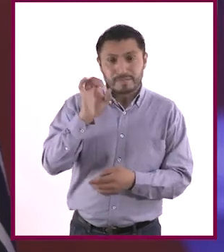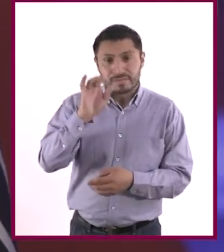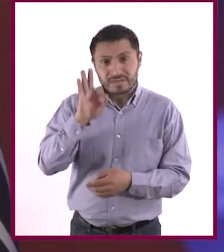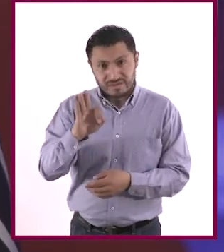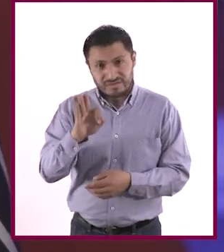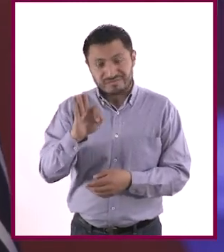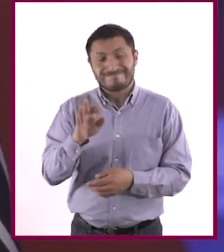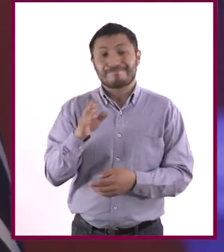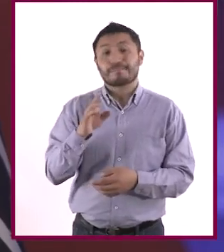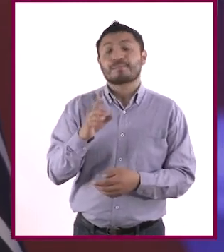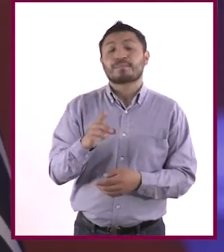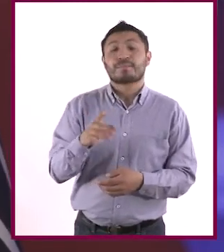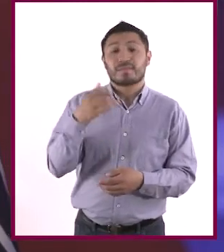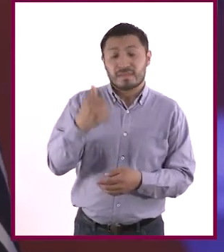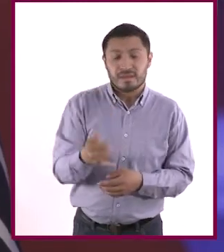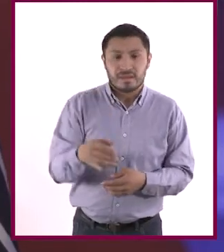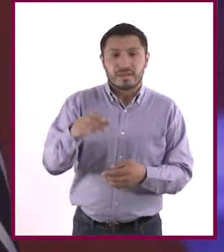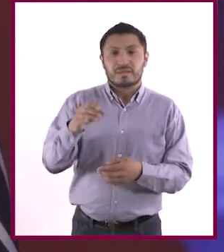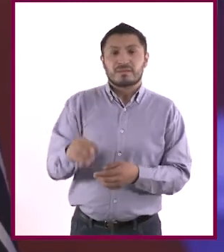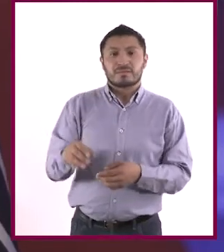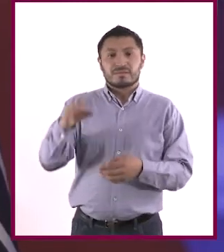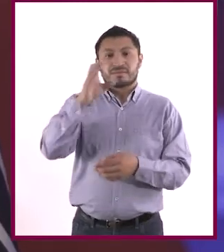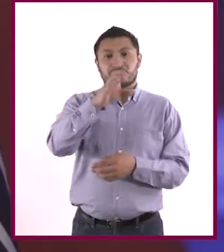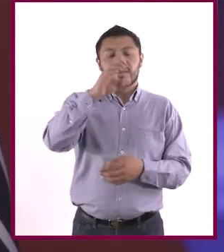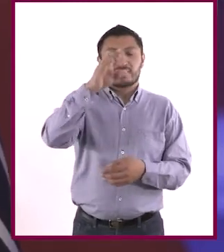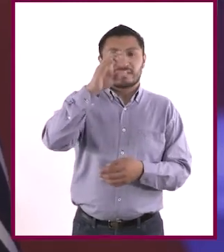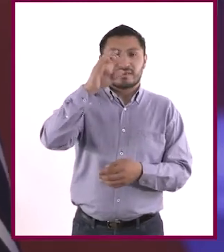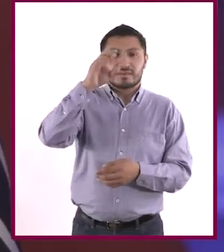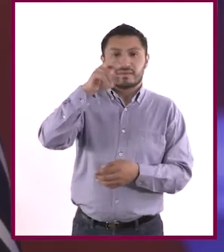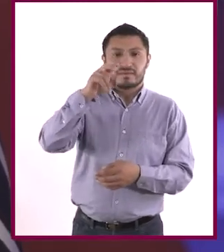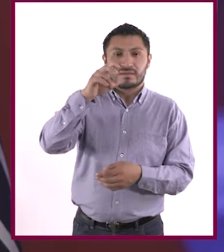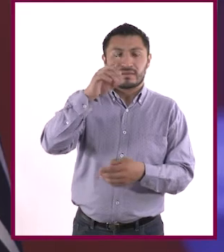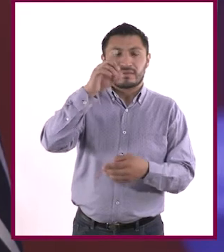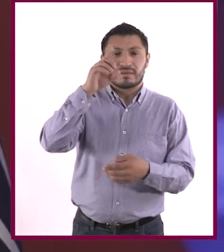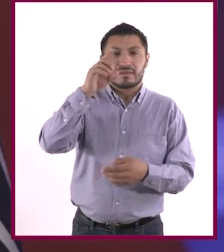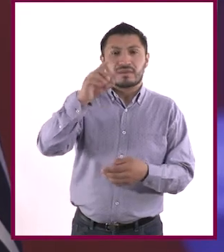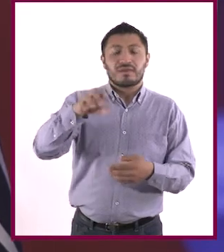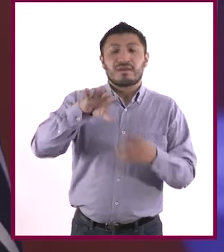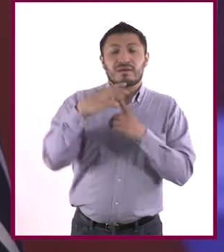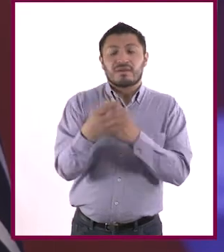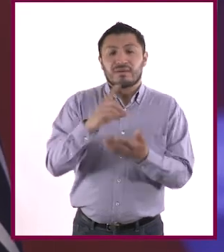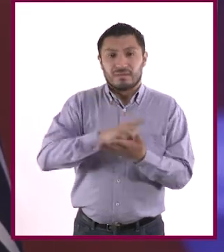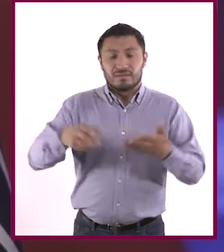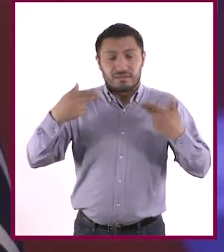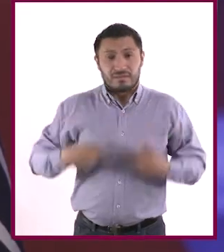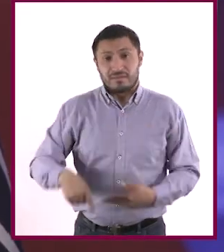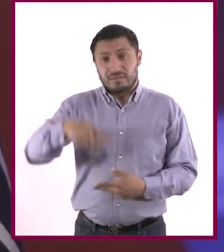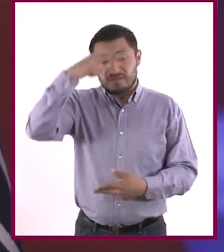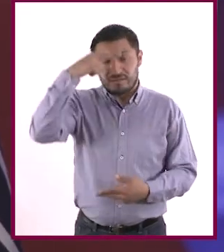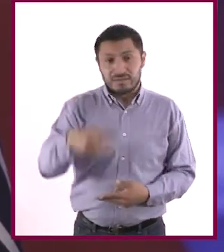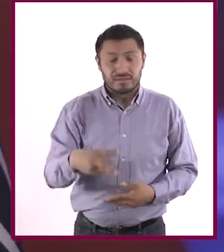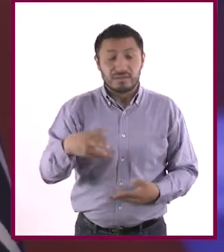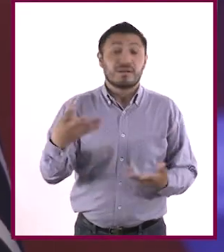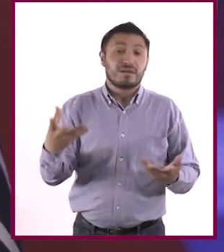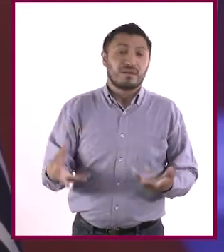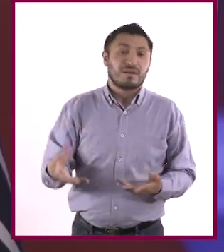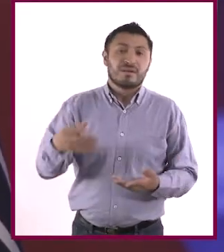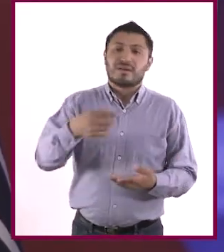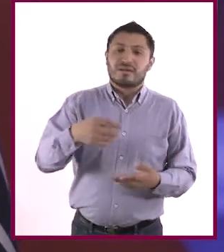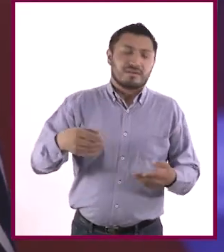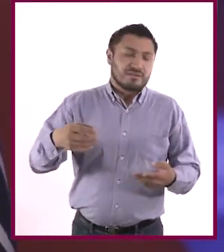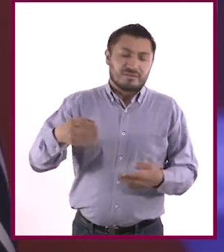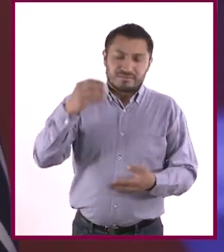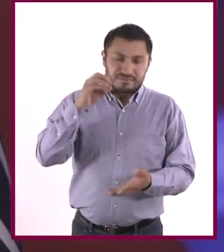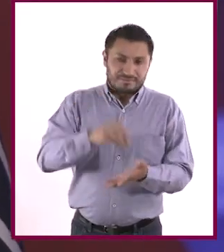Infancia, es decir, la UNICEF, y por la Comisión de Derechos Humanos en México, el cambio de percepción aún no ha llegado a la vida cotidiana de la niñez y